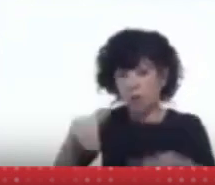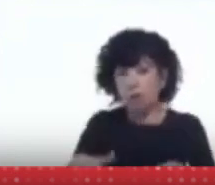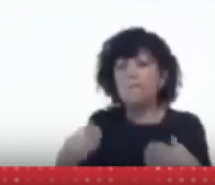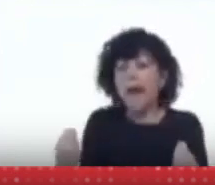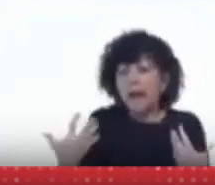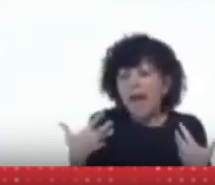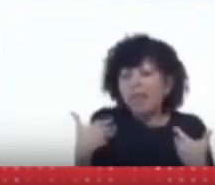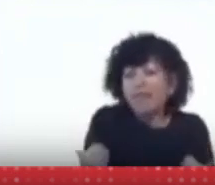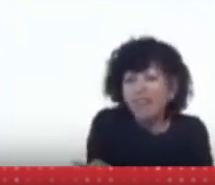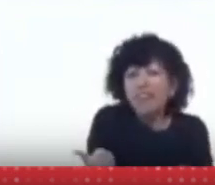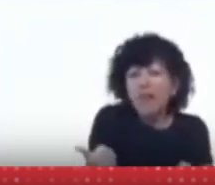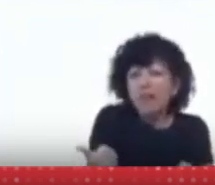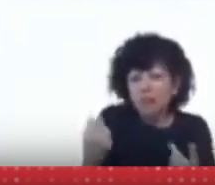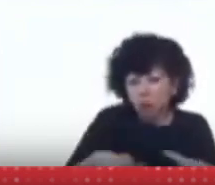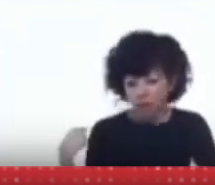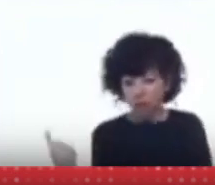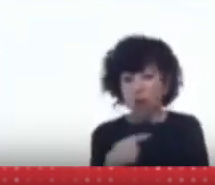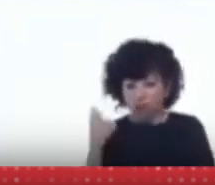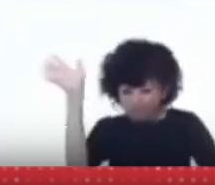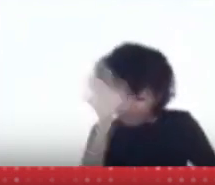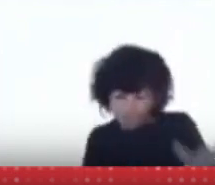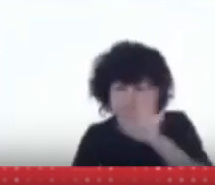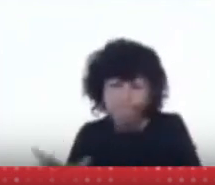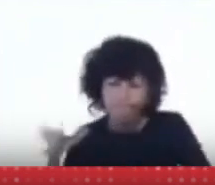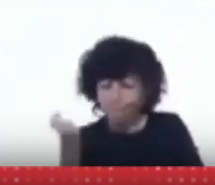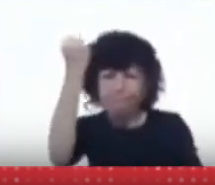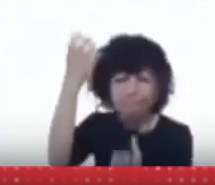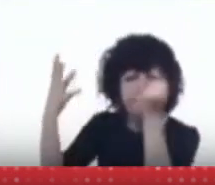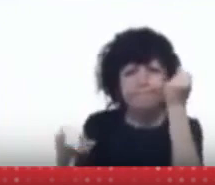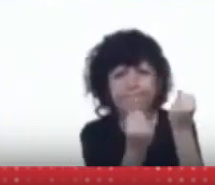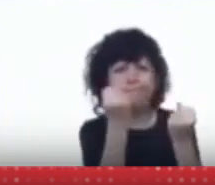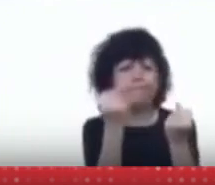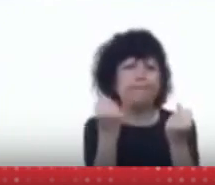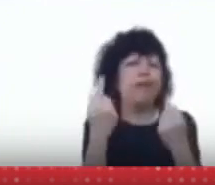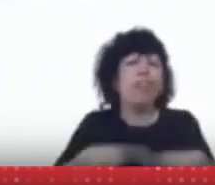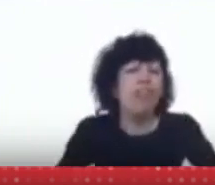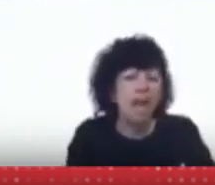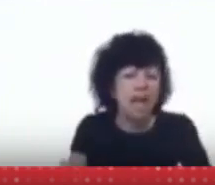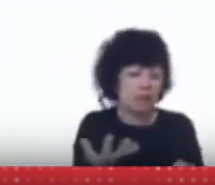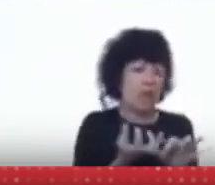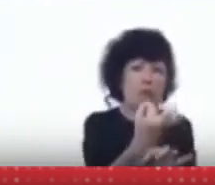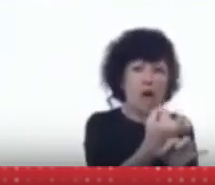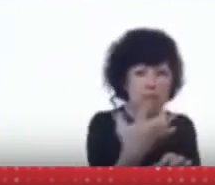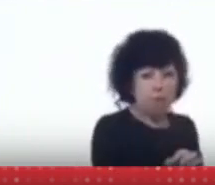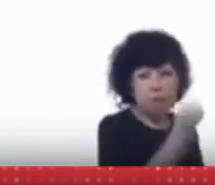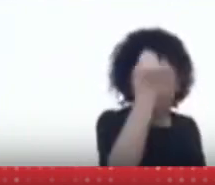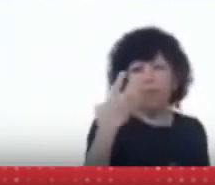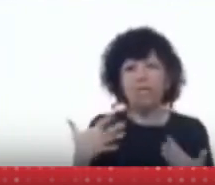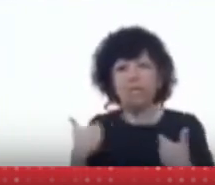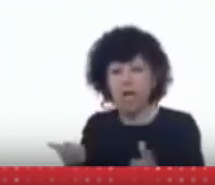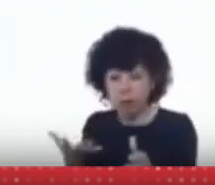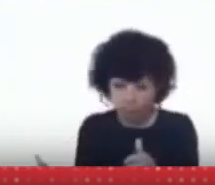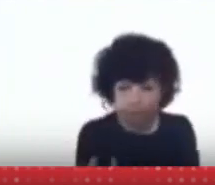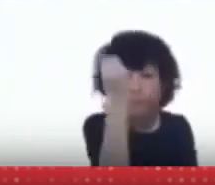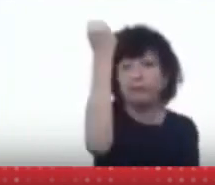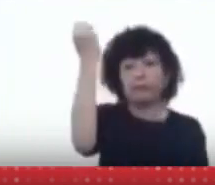se ha logrado en estos años, lo que hemos avanzado en materia de educación, de salud, de